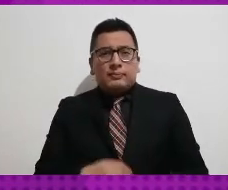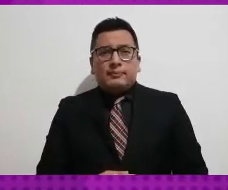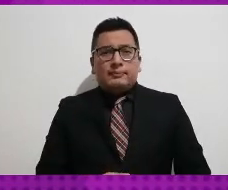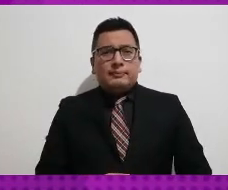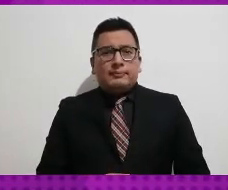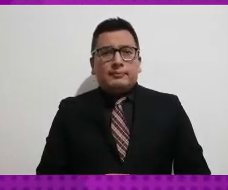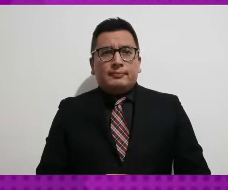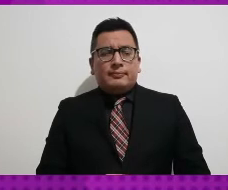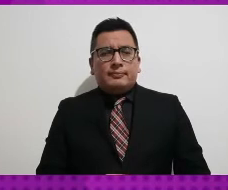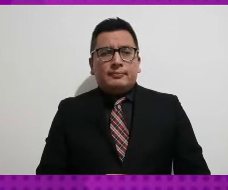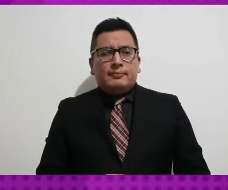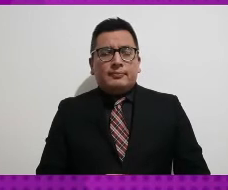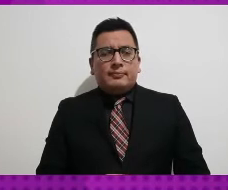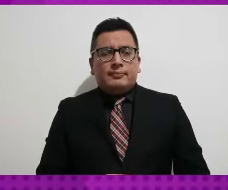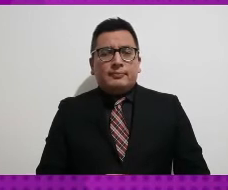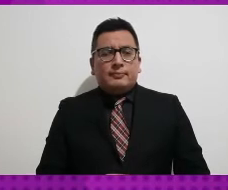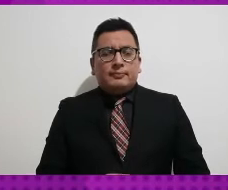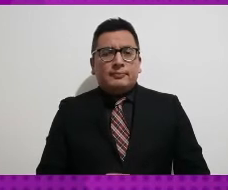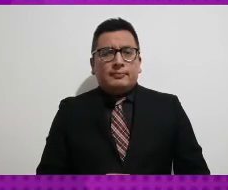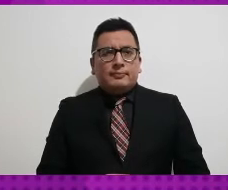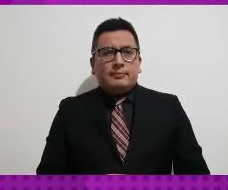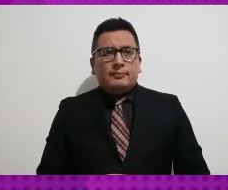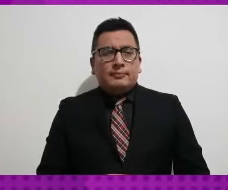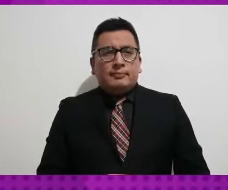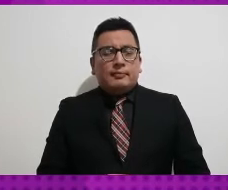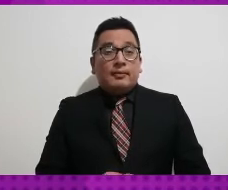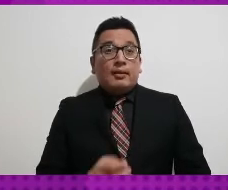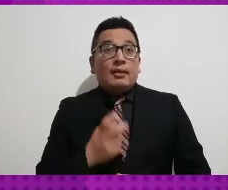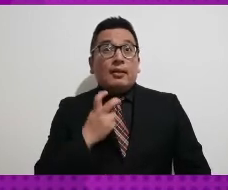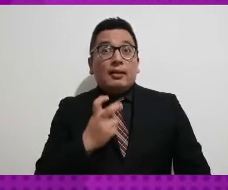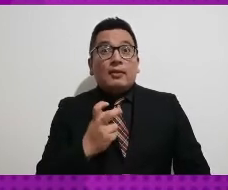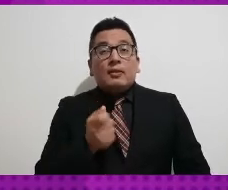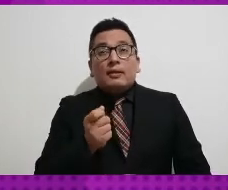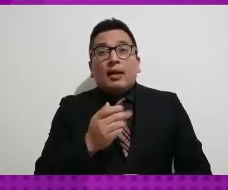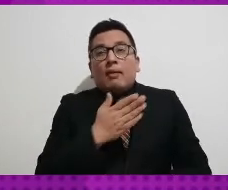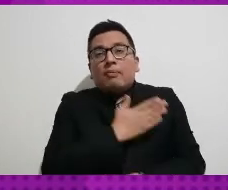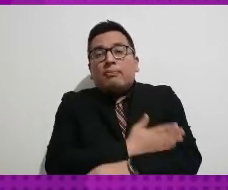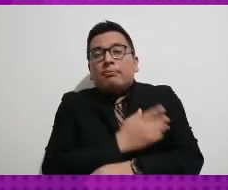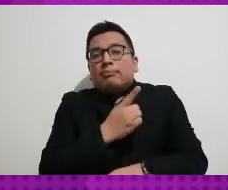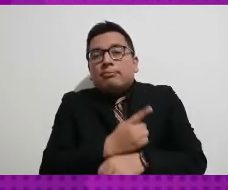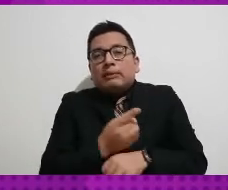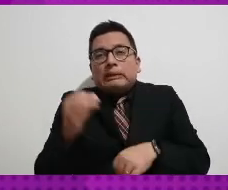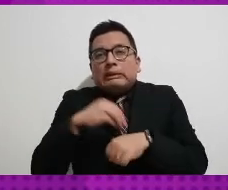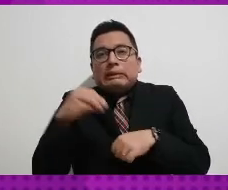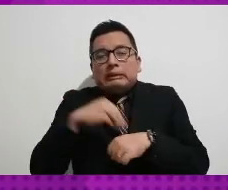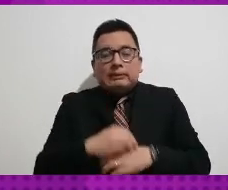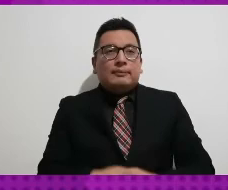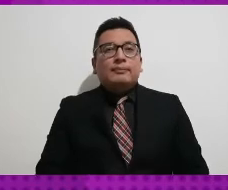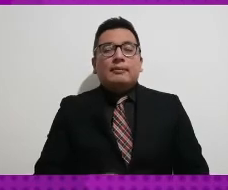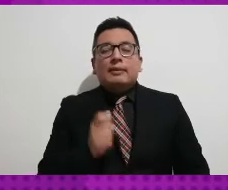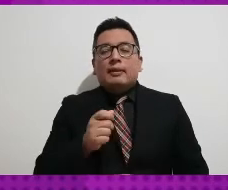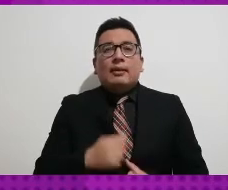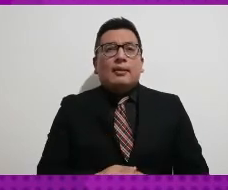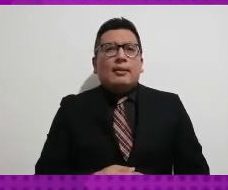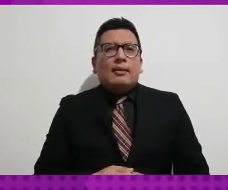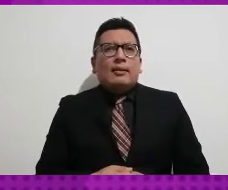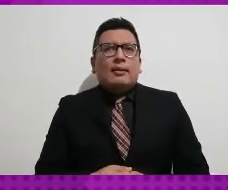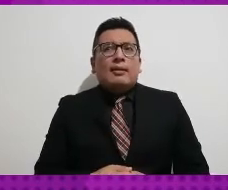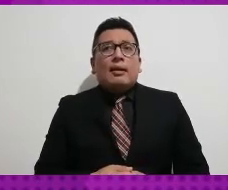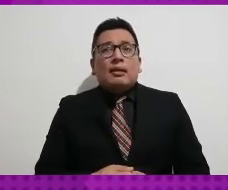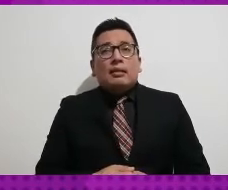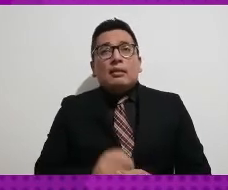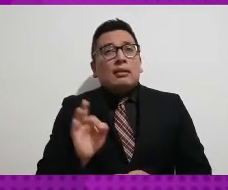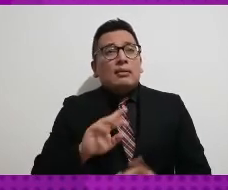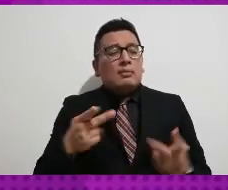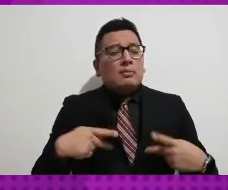que publicarla. ¿Y cuál es en un principio cómo se concibió la transparencia proactiva? Bueno, todo aquello que te preguntan sin que esté en la ley, pues